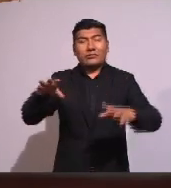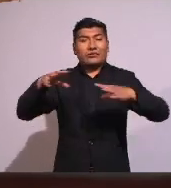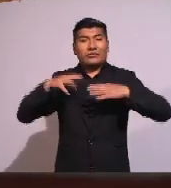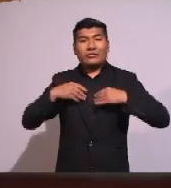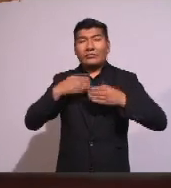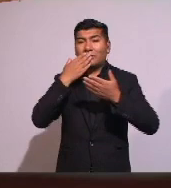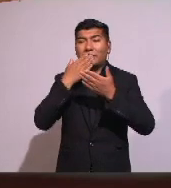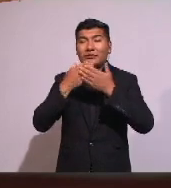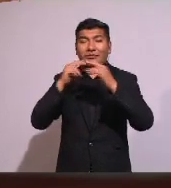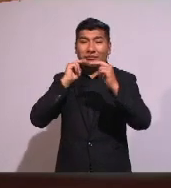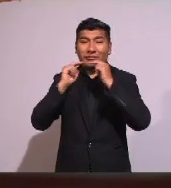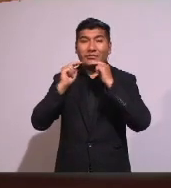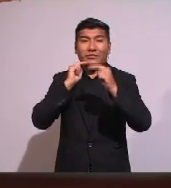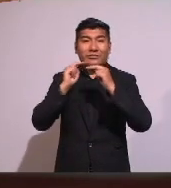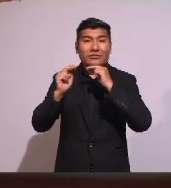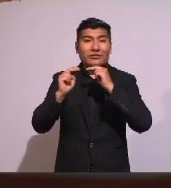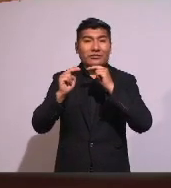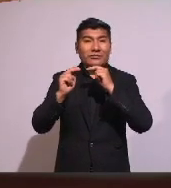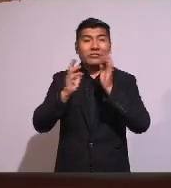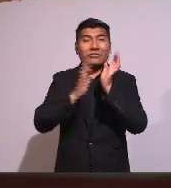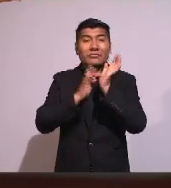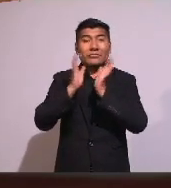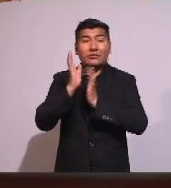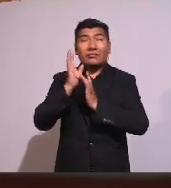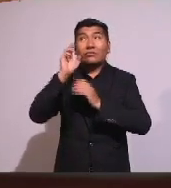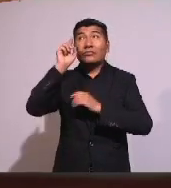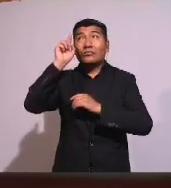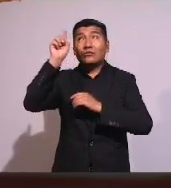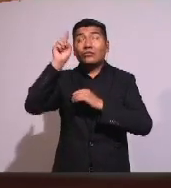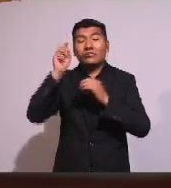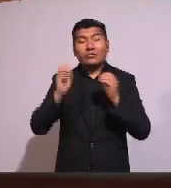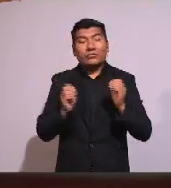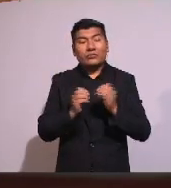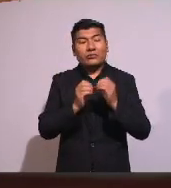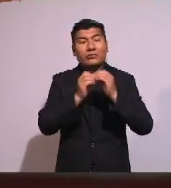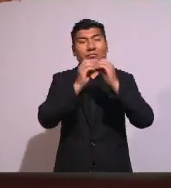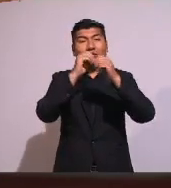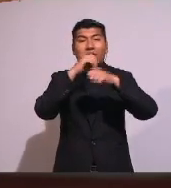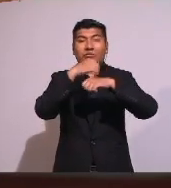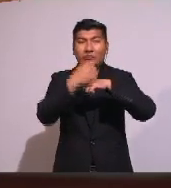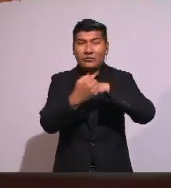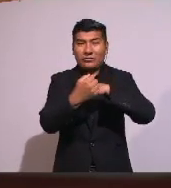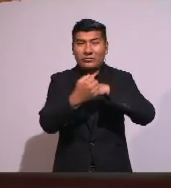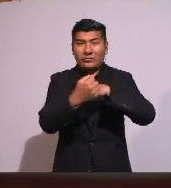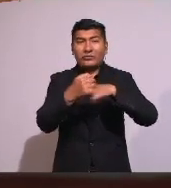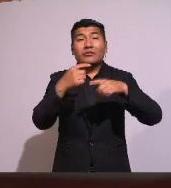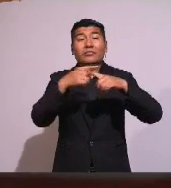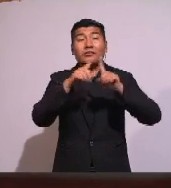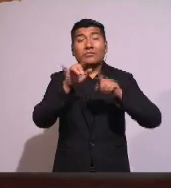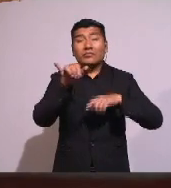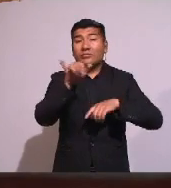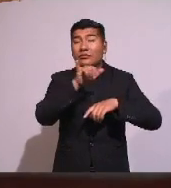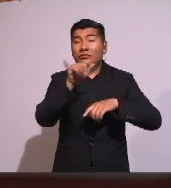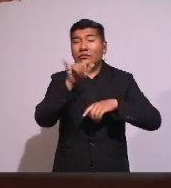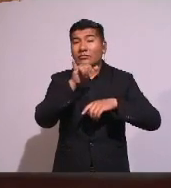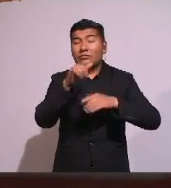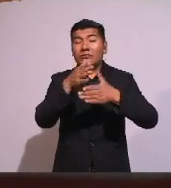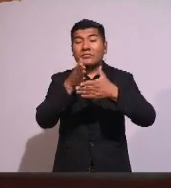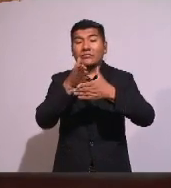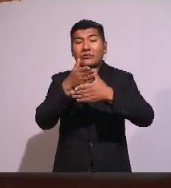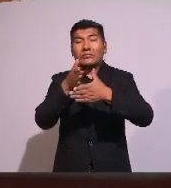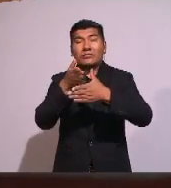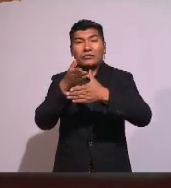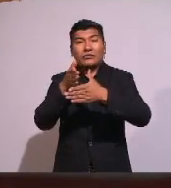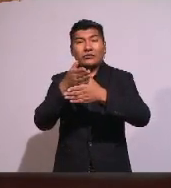buena noticia. Jesús multiplicó los panes, pero al mismo tiempo